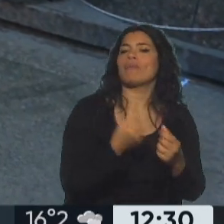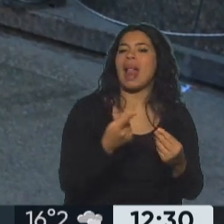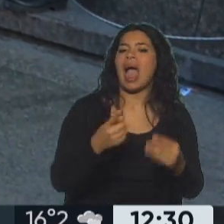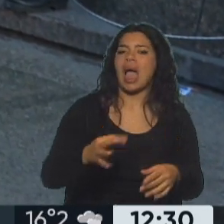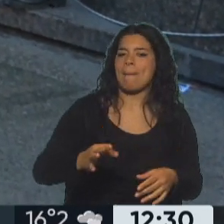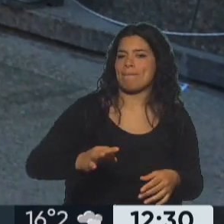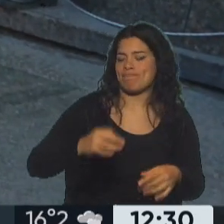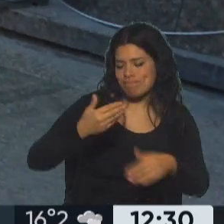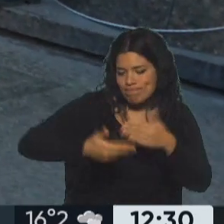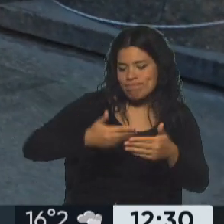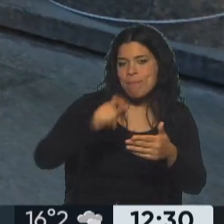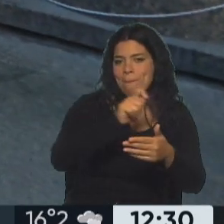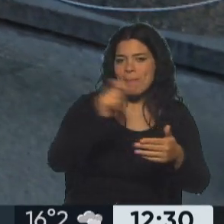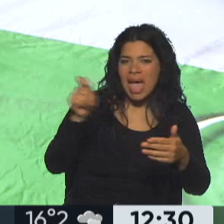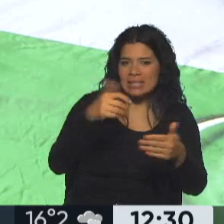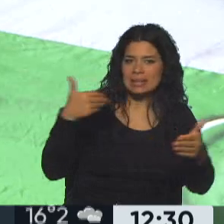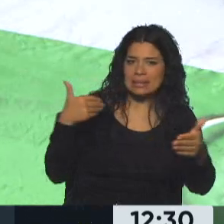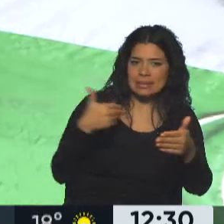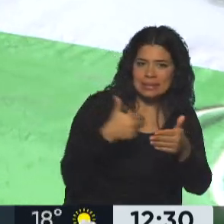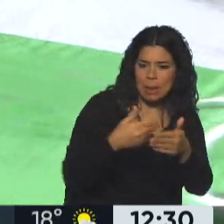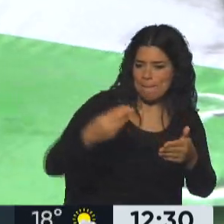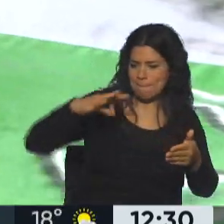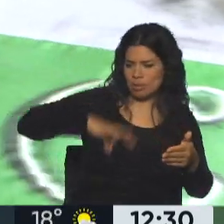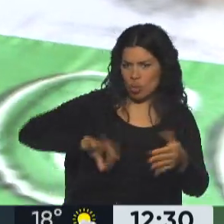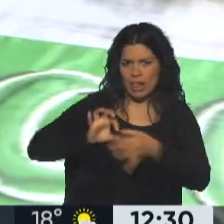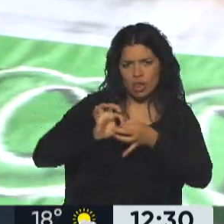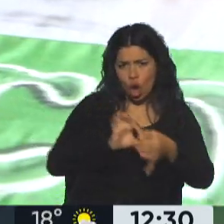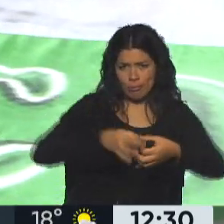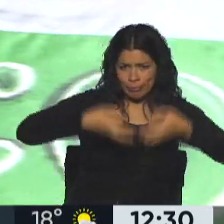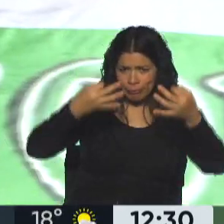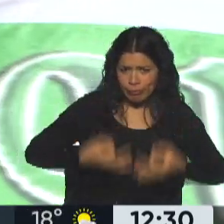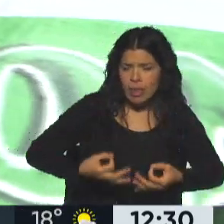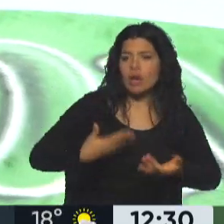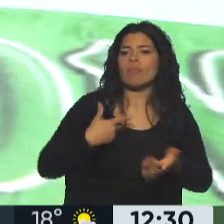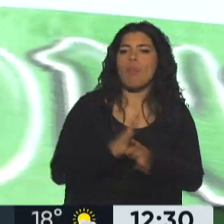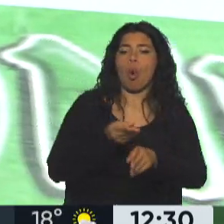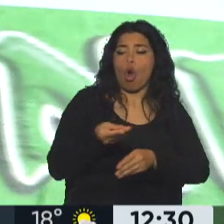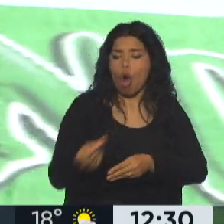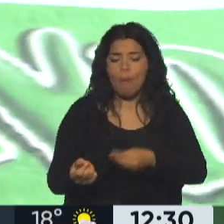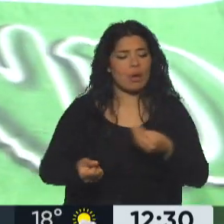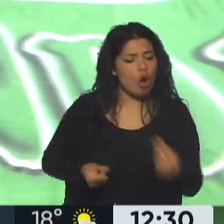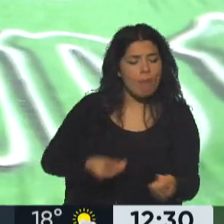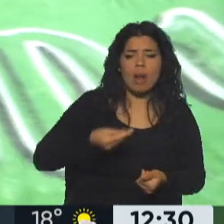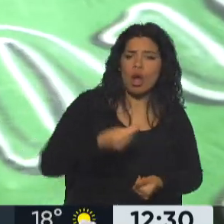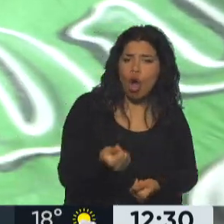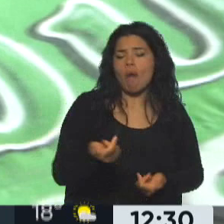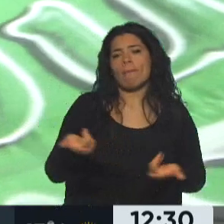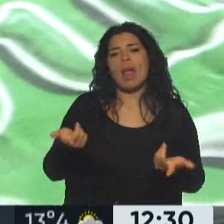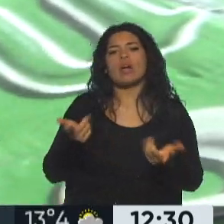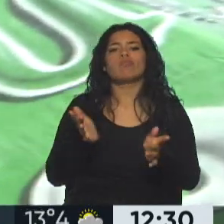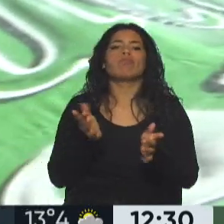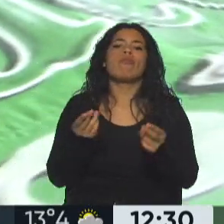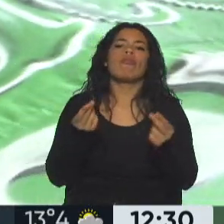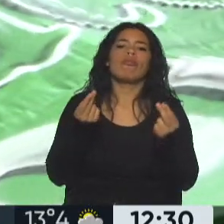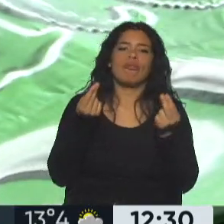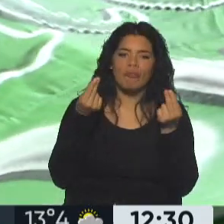mes, a que puedan volver a tener ese poder de compra. Esto tiene que ver con valores y